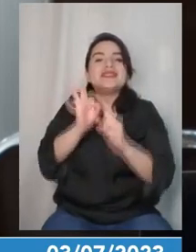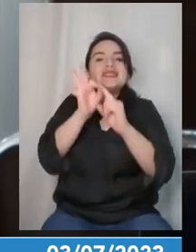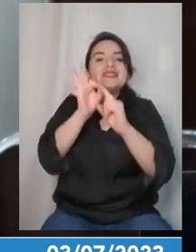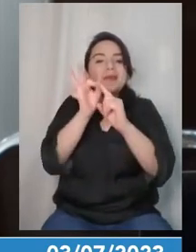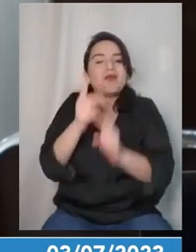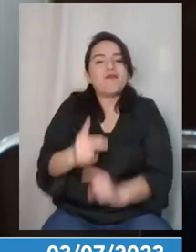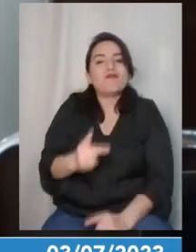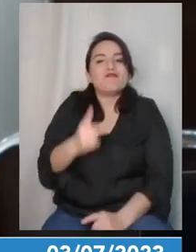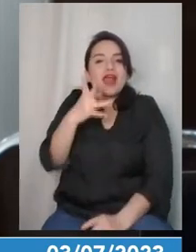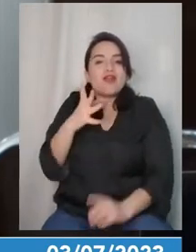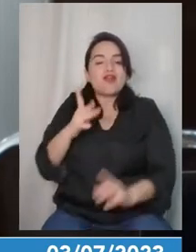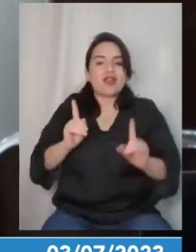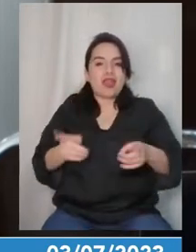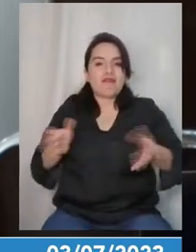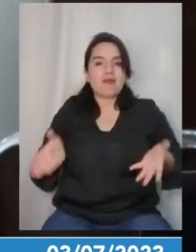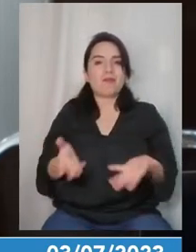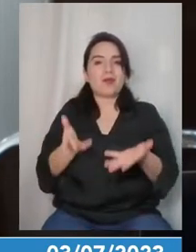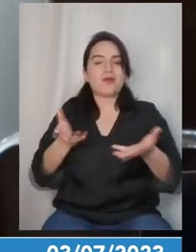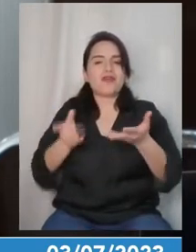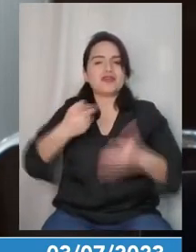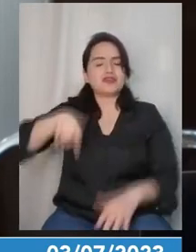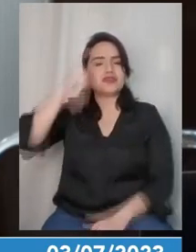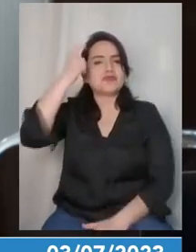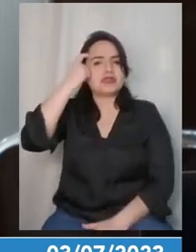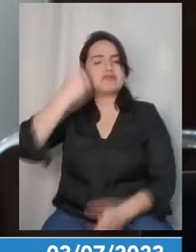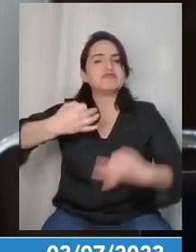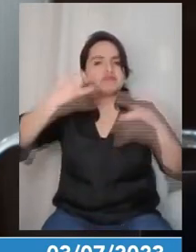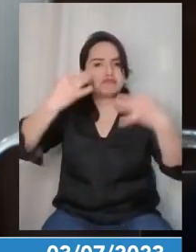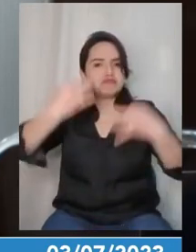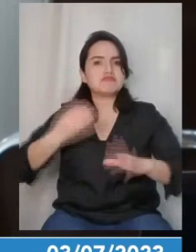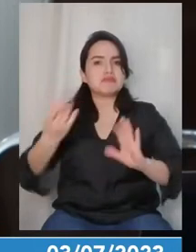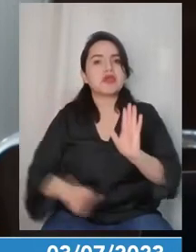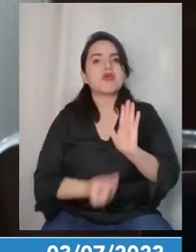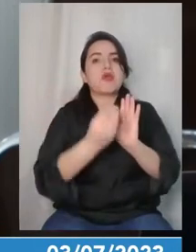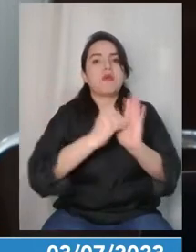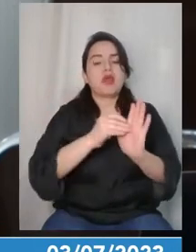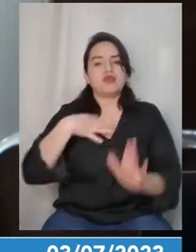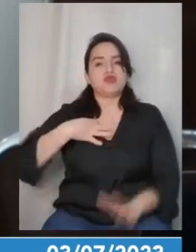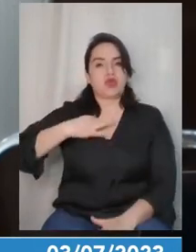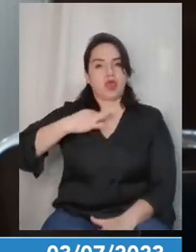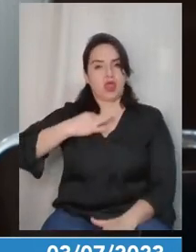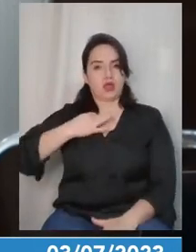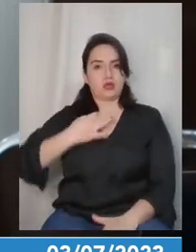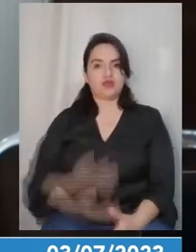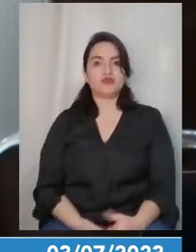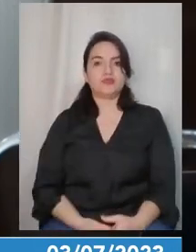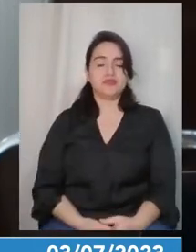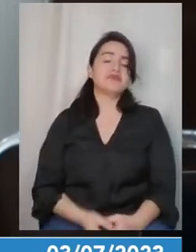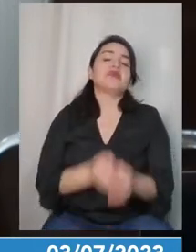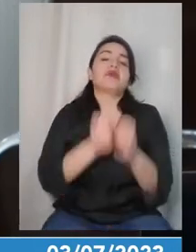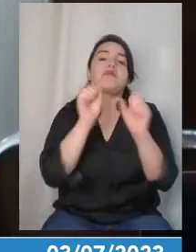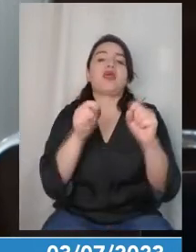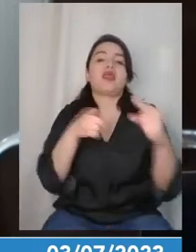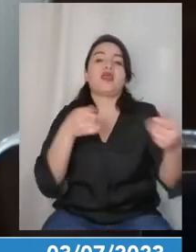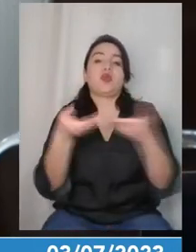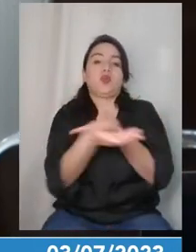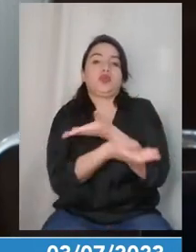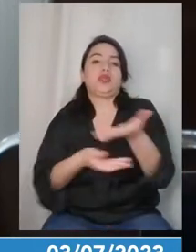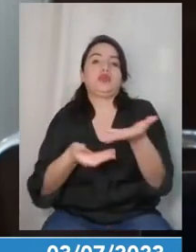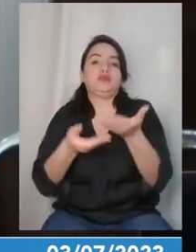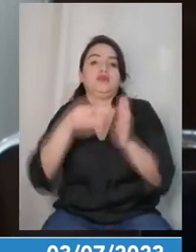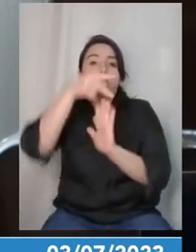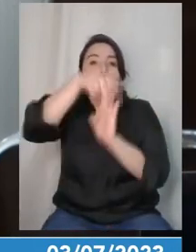promover, nos parece que es acertado incorporar también a los ciudadanos, lo cual se podría discutir una vez ingresada la norma.